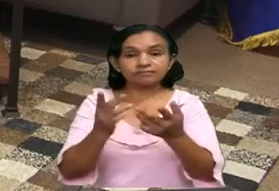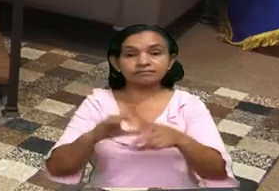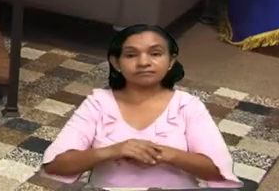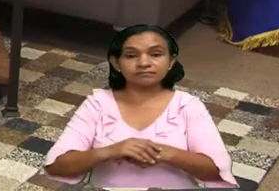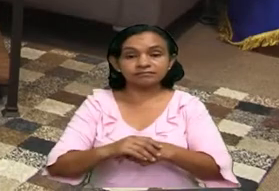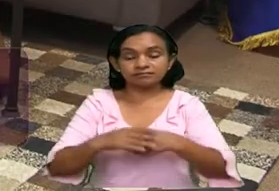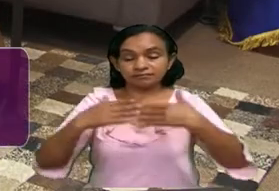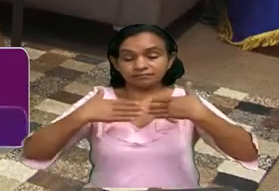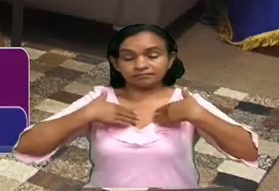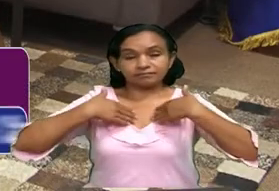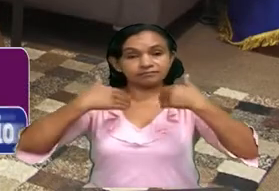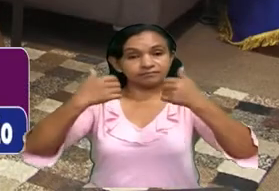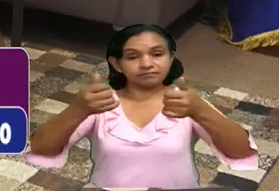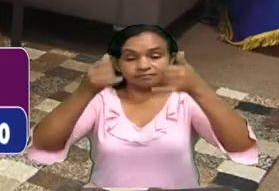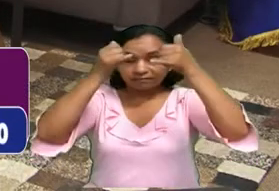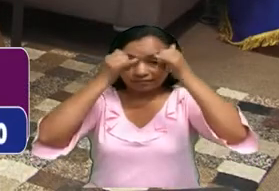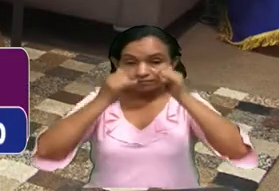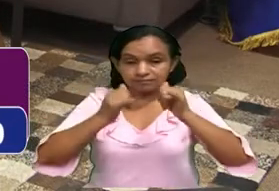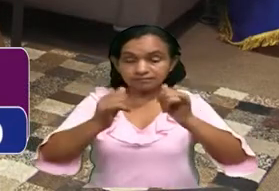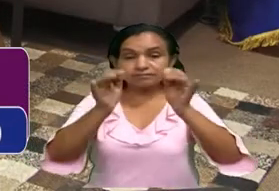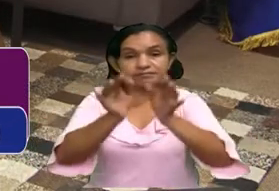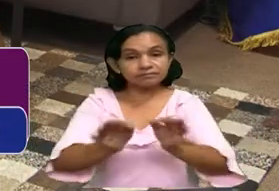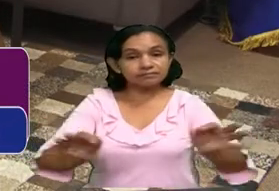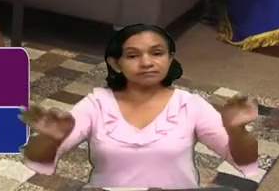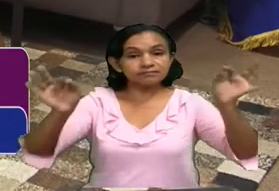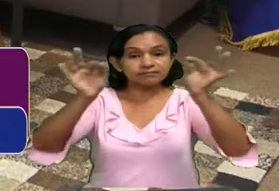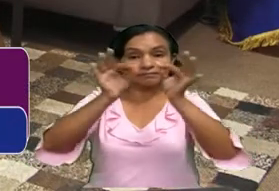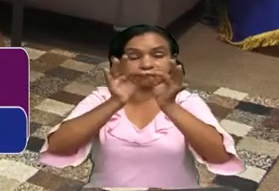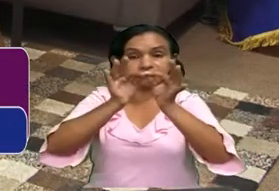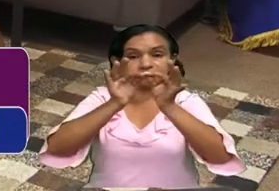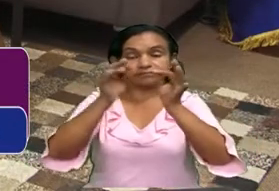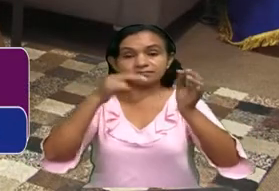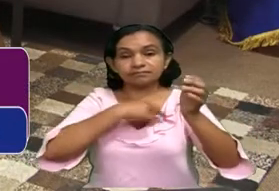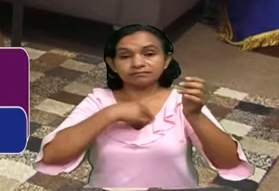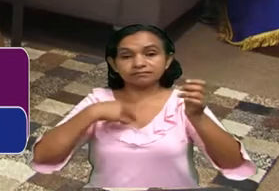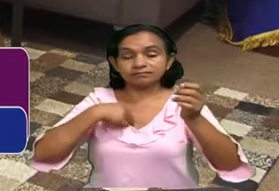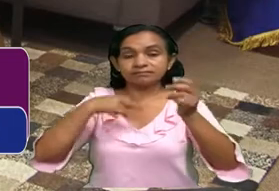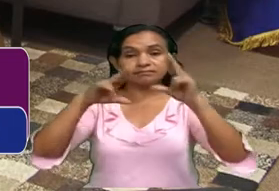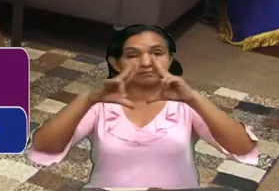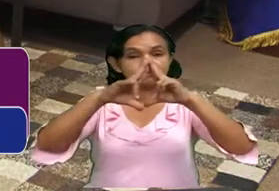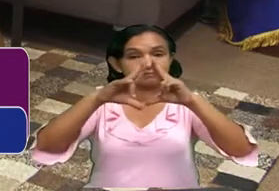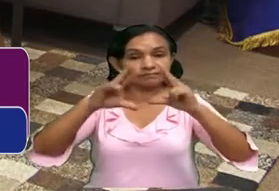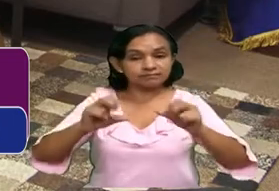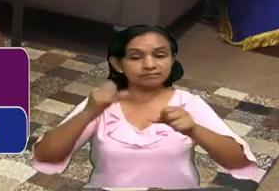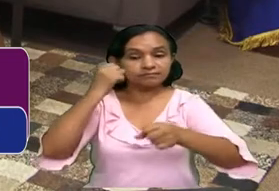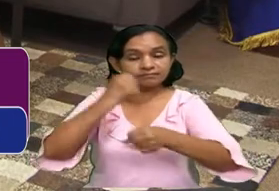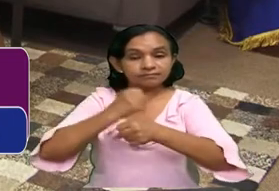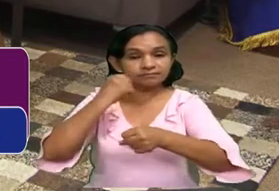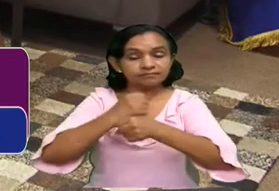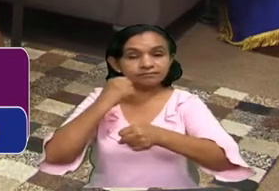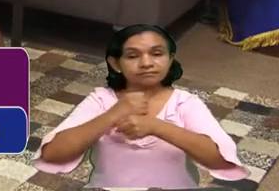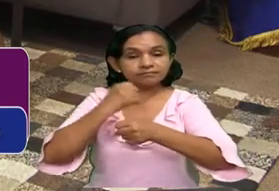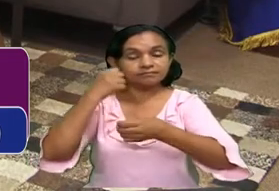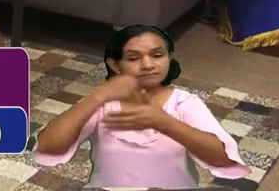la sanidad es muy importante, el tema de trazabilidad. Ya Nicaragua ha venido trabajando fuerte,